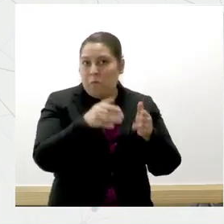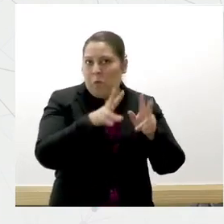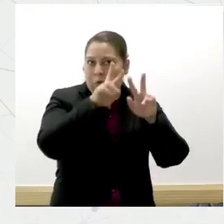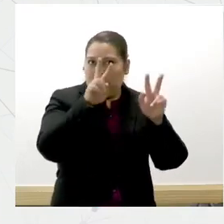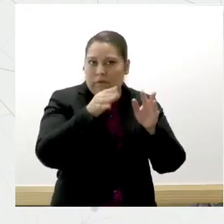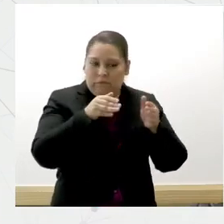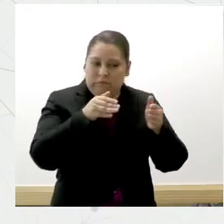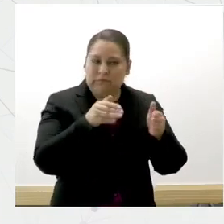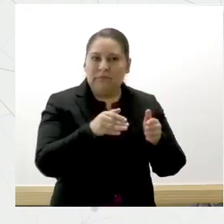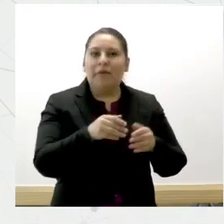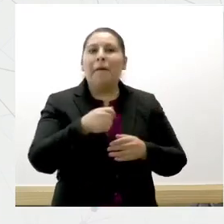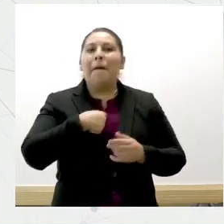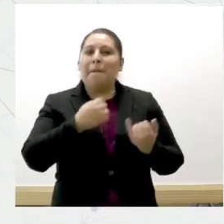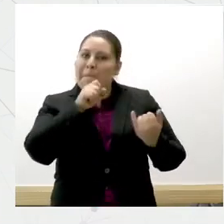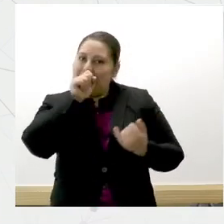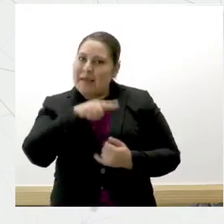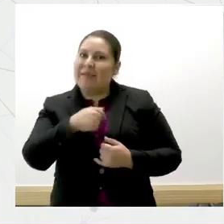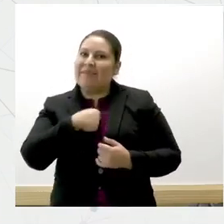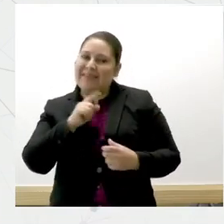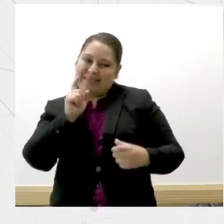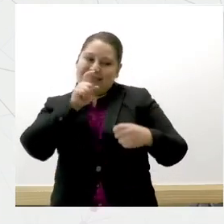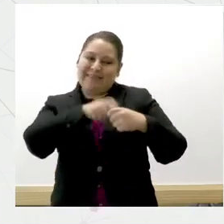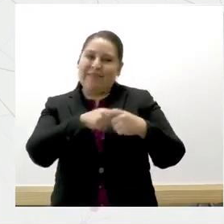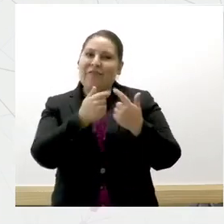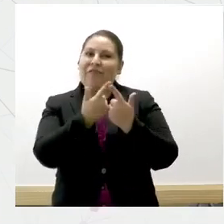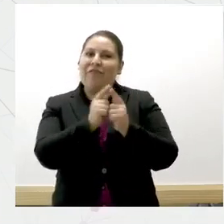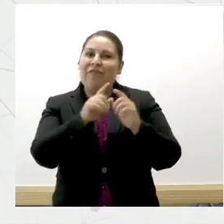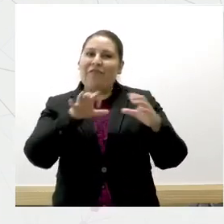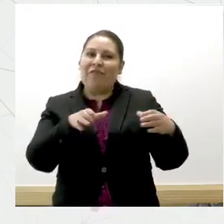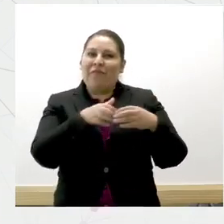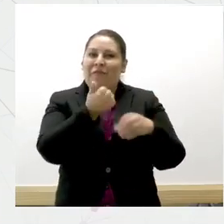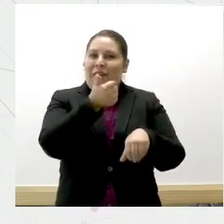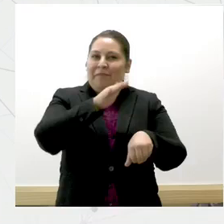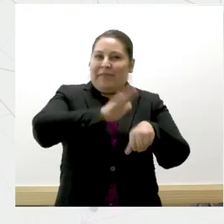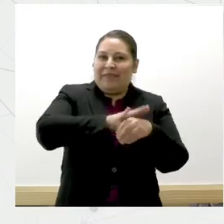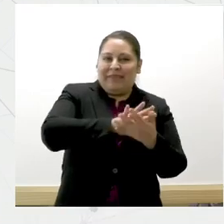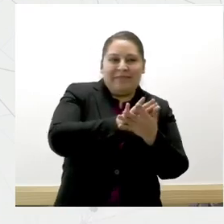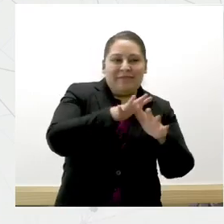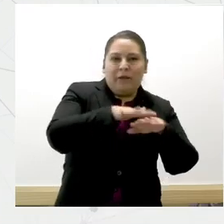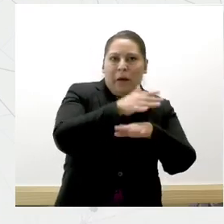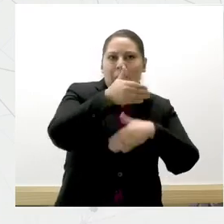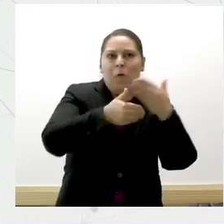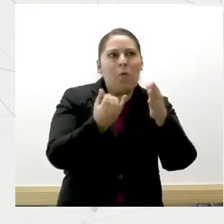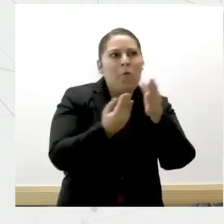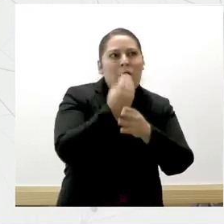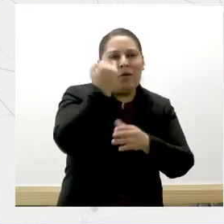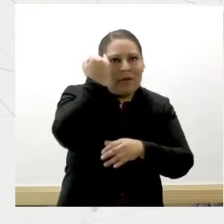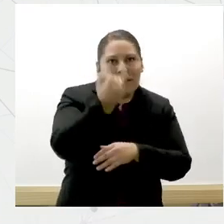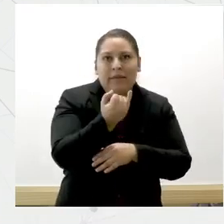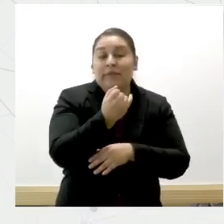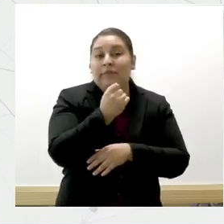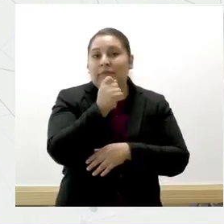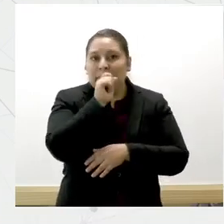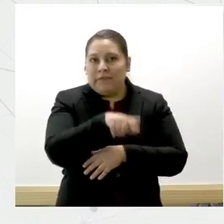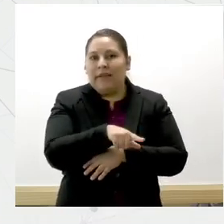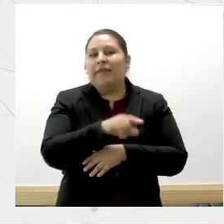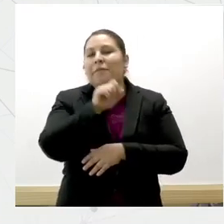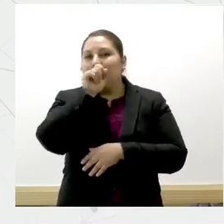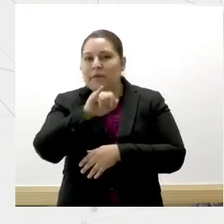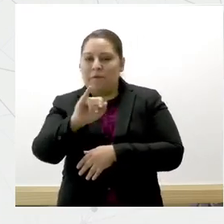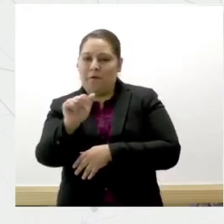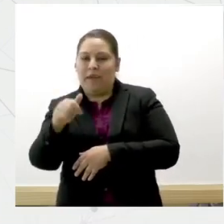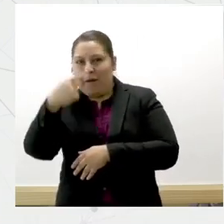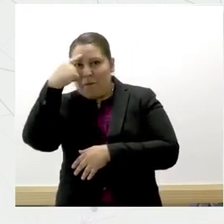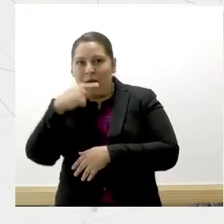formado parte también del grupo de transformación de la administración pública, del ministerio y del espacio de IA generativa y espacios de